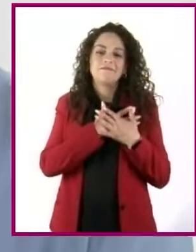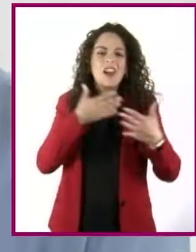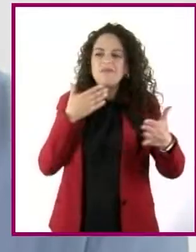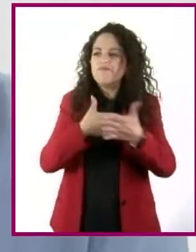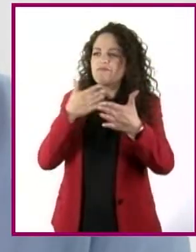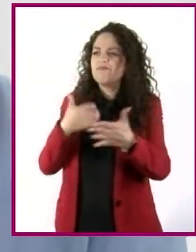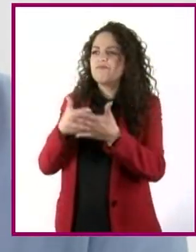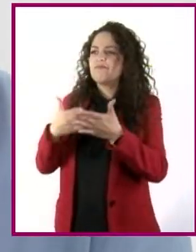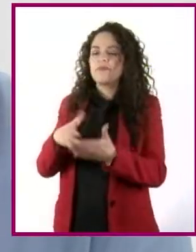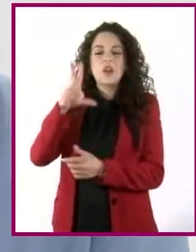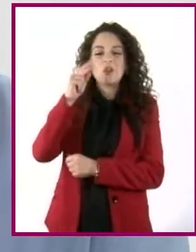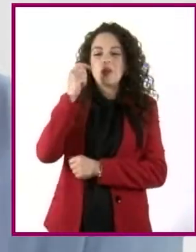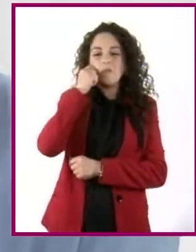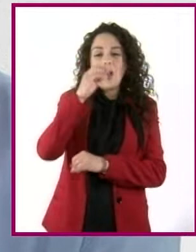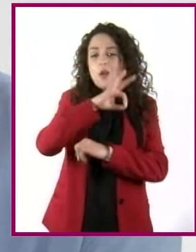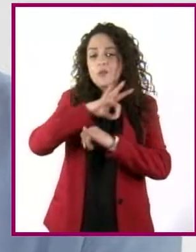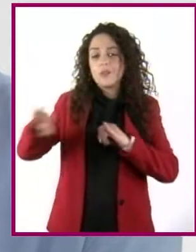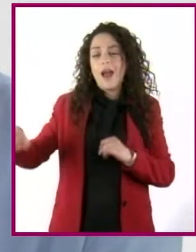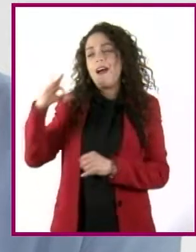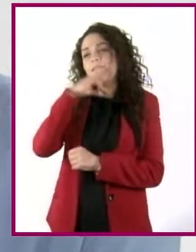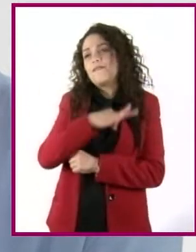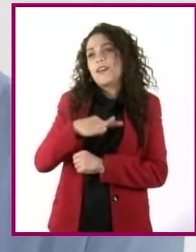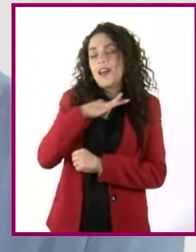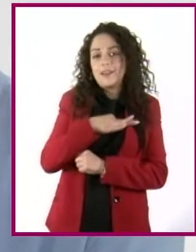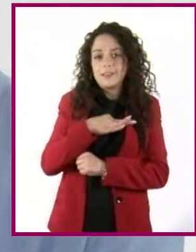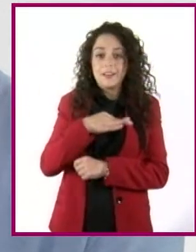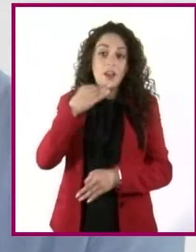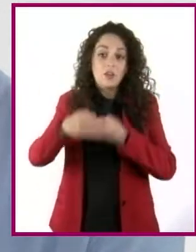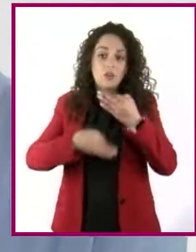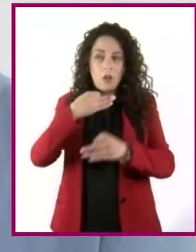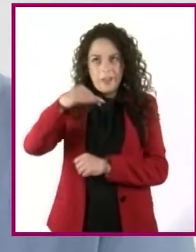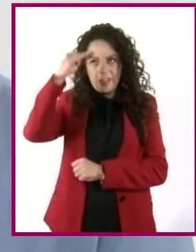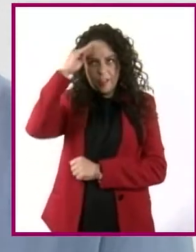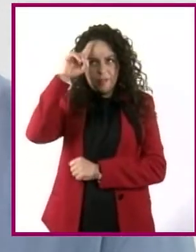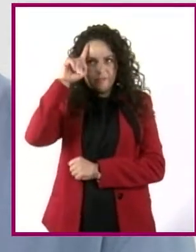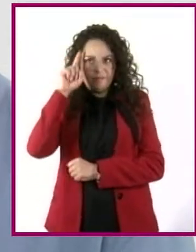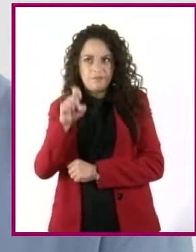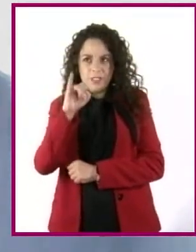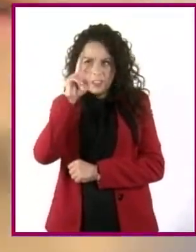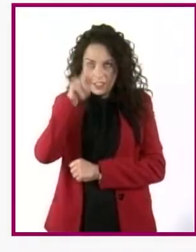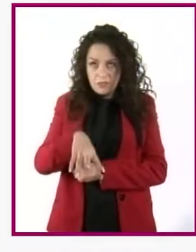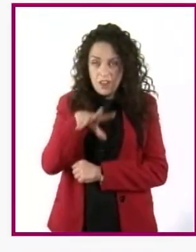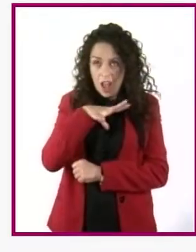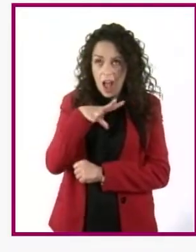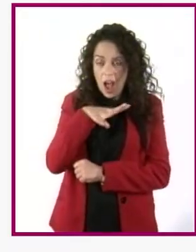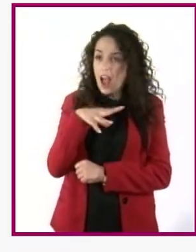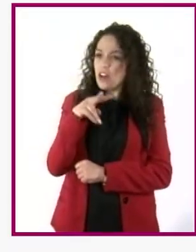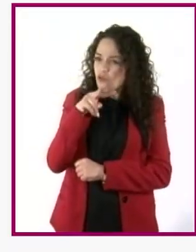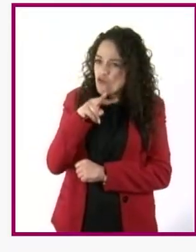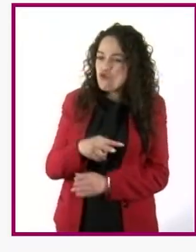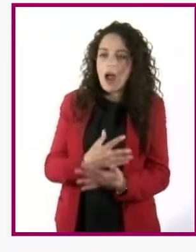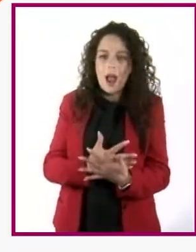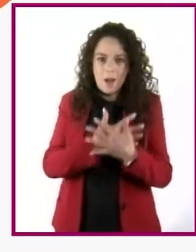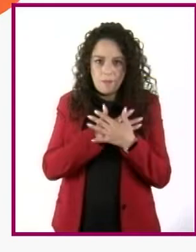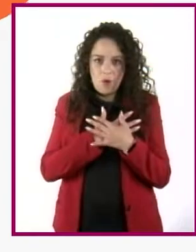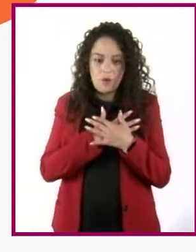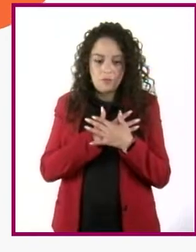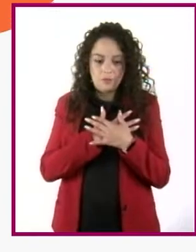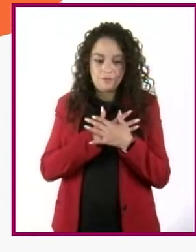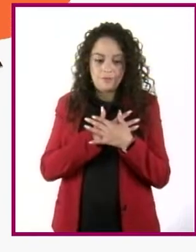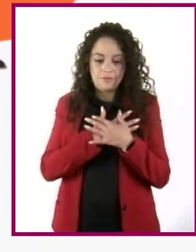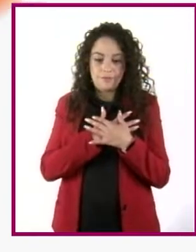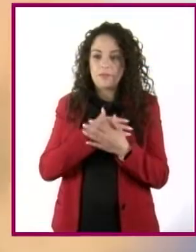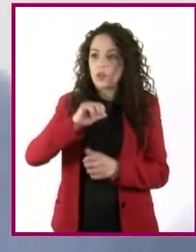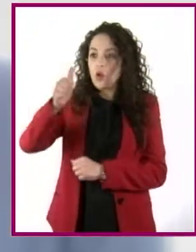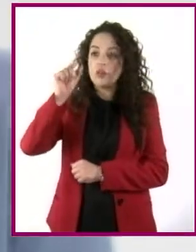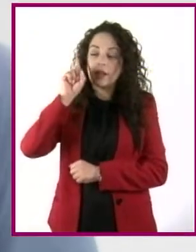adversidades. Pero muchos también nos hemos cuestionado si existe el amor verdadero y nuestra media naranja está ahí afuera esperando por nosotros para ser